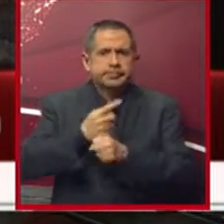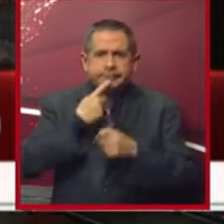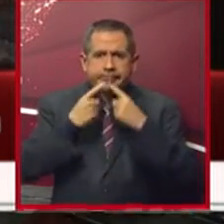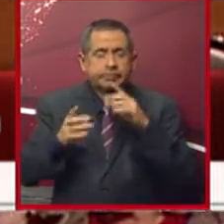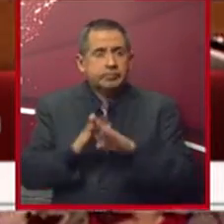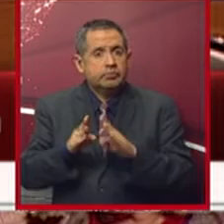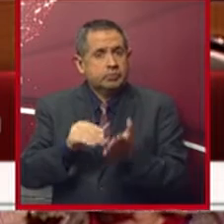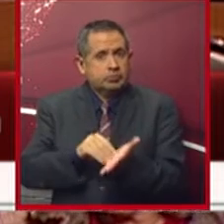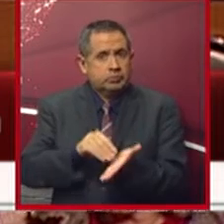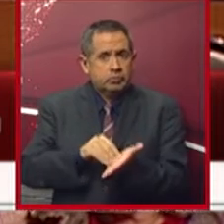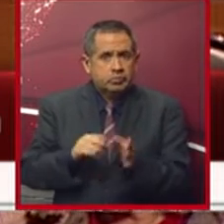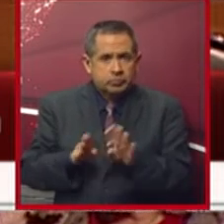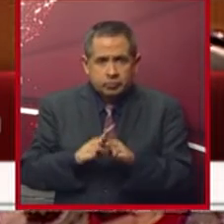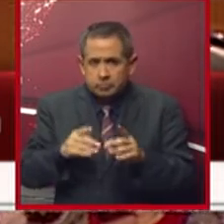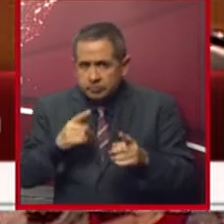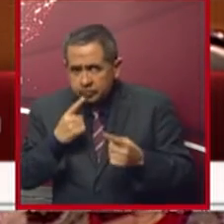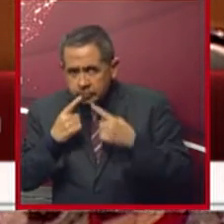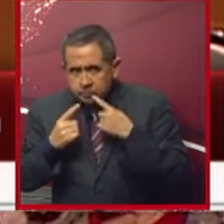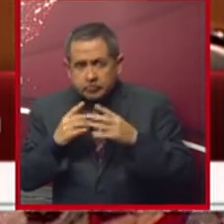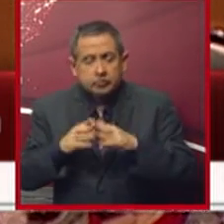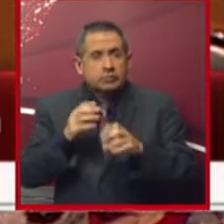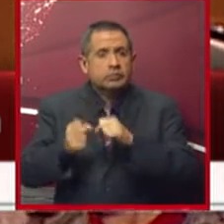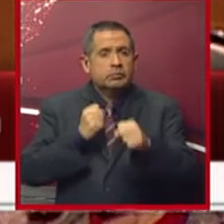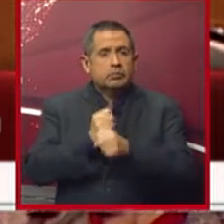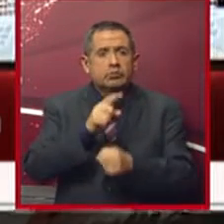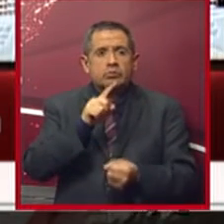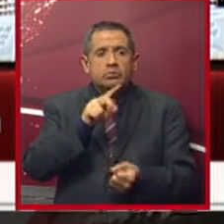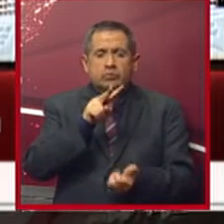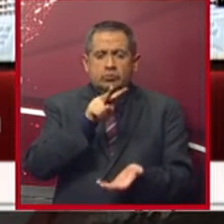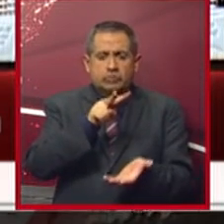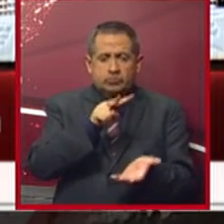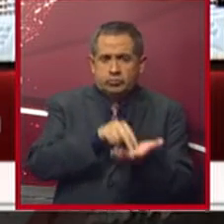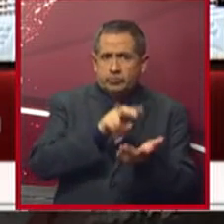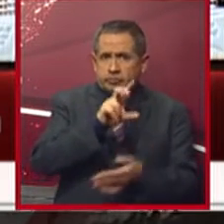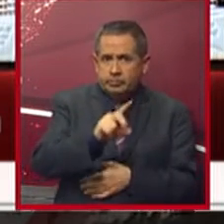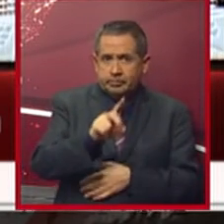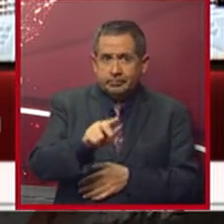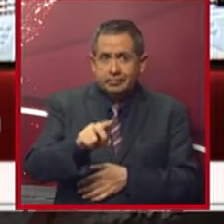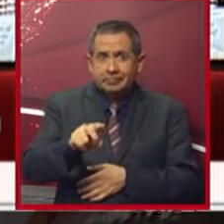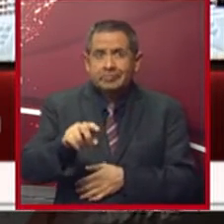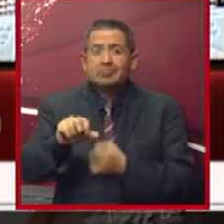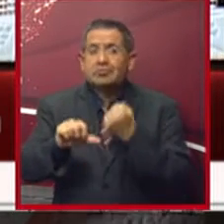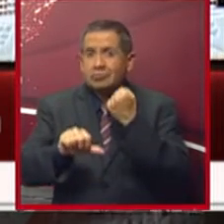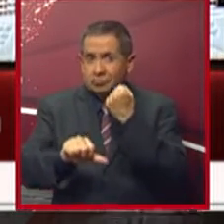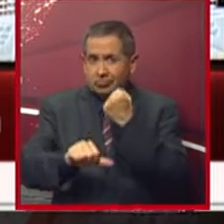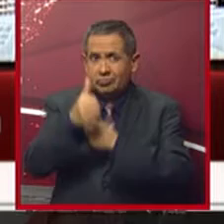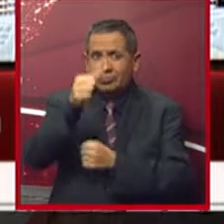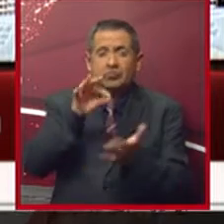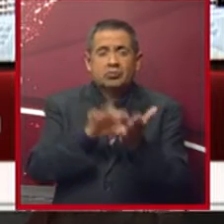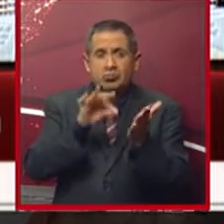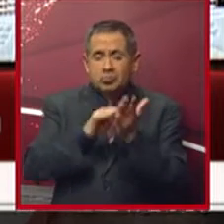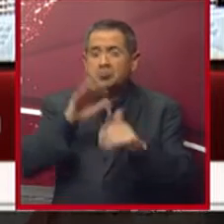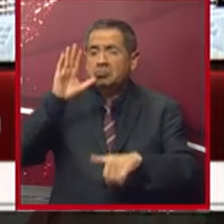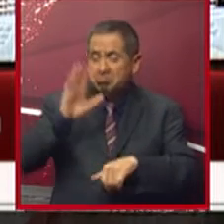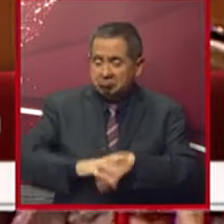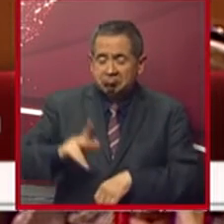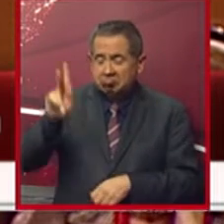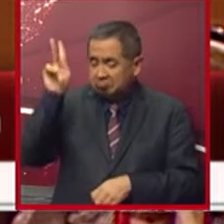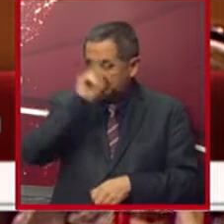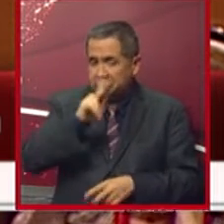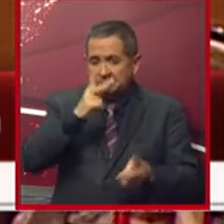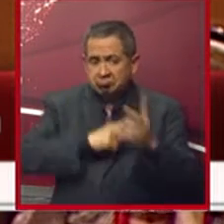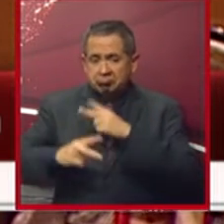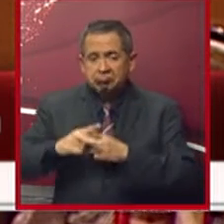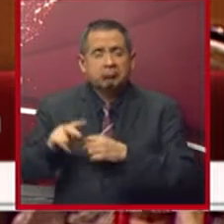de continuar con las mismas estrategias en 2030, la región subirá 11 posiciones en homicidios violentos respecto a